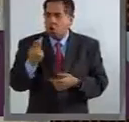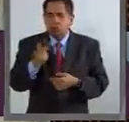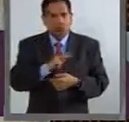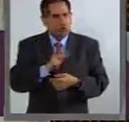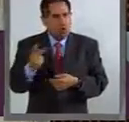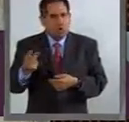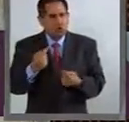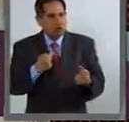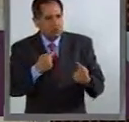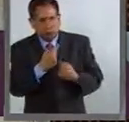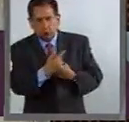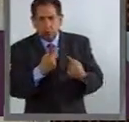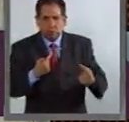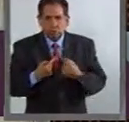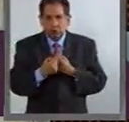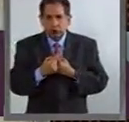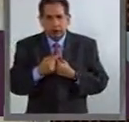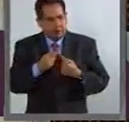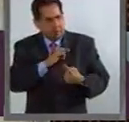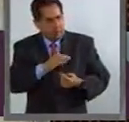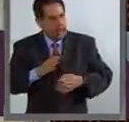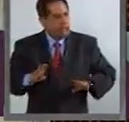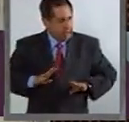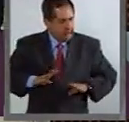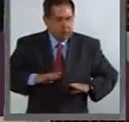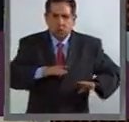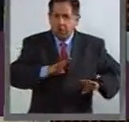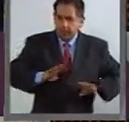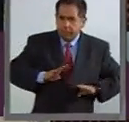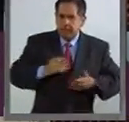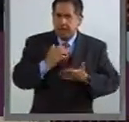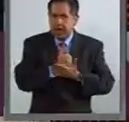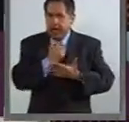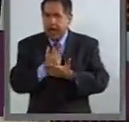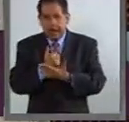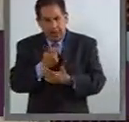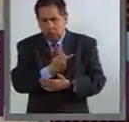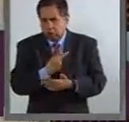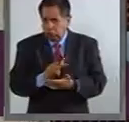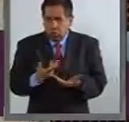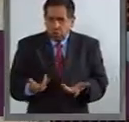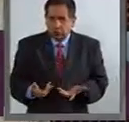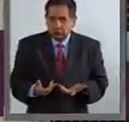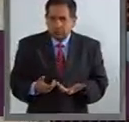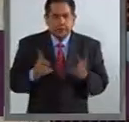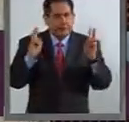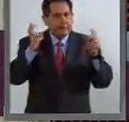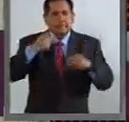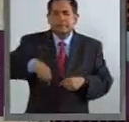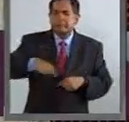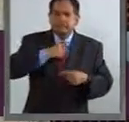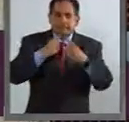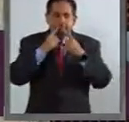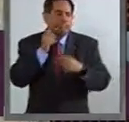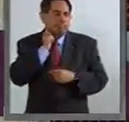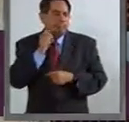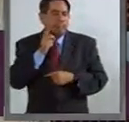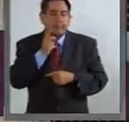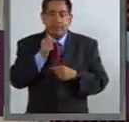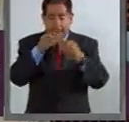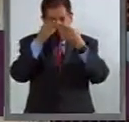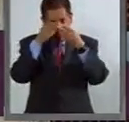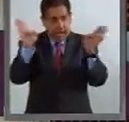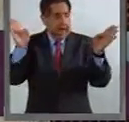lados está el ganar, y bueno, y espero que además nosotros como legisladores, y por eso la apertura de tener